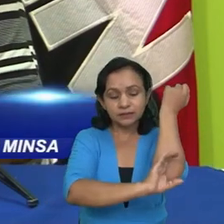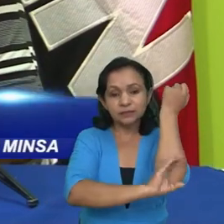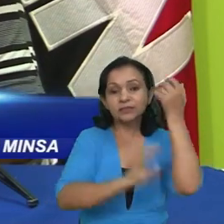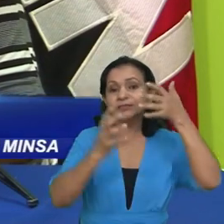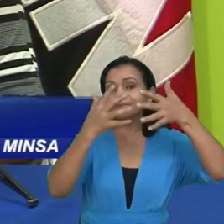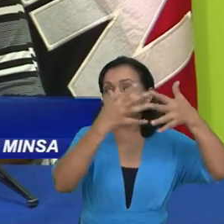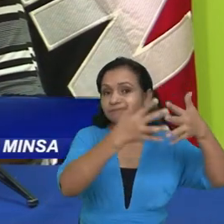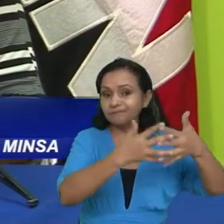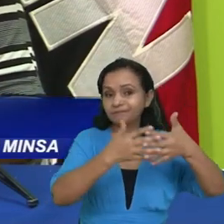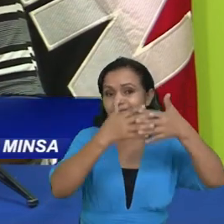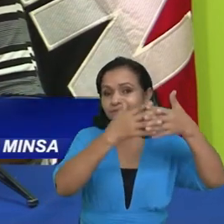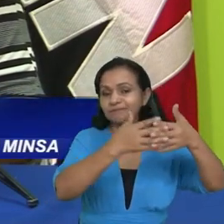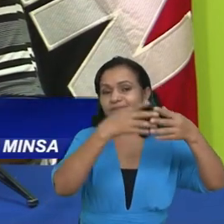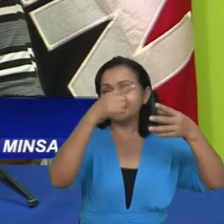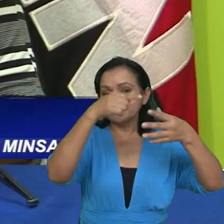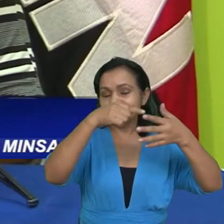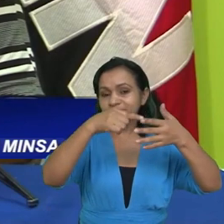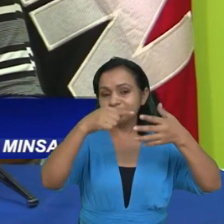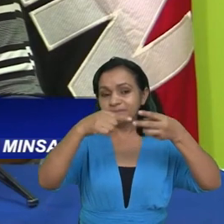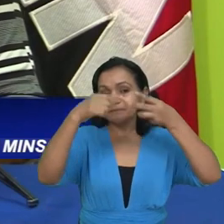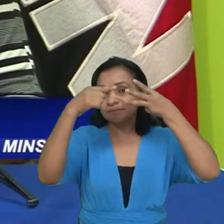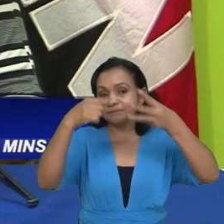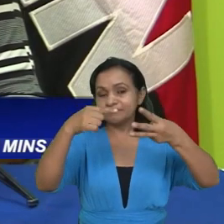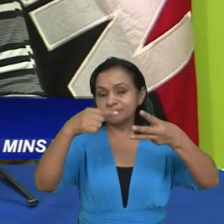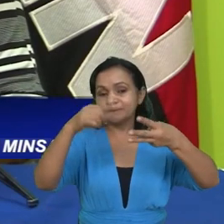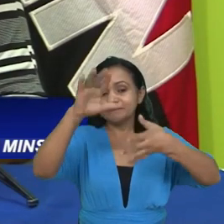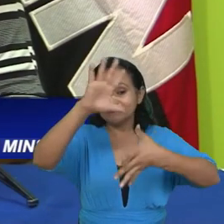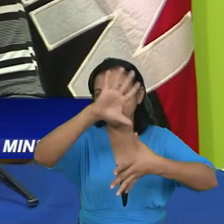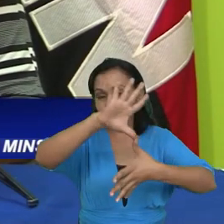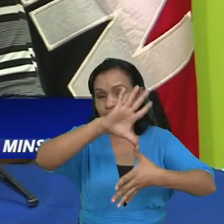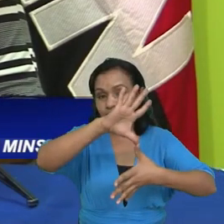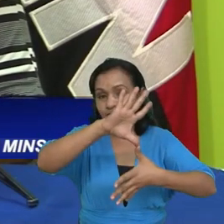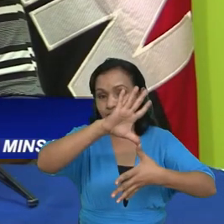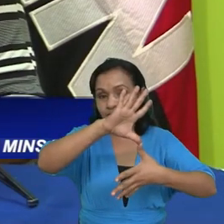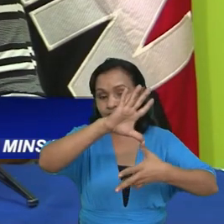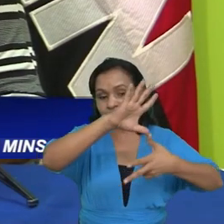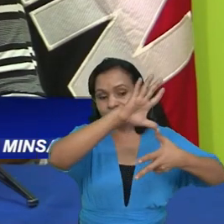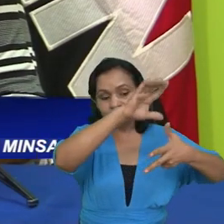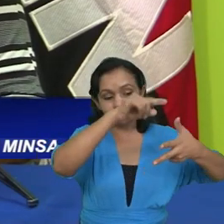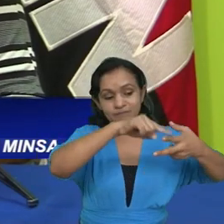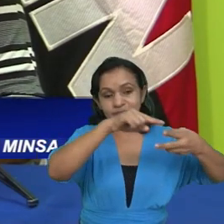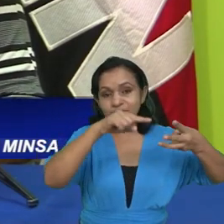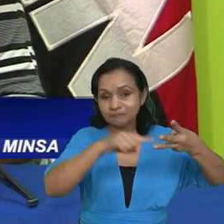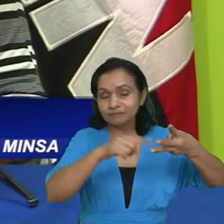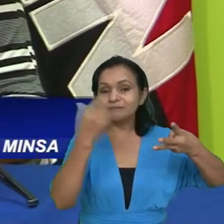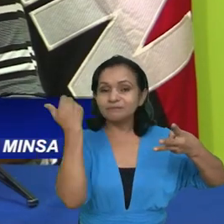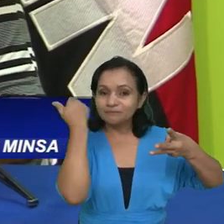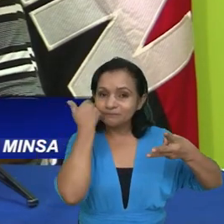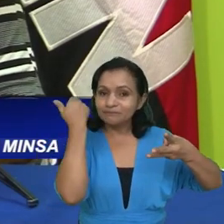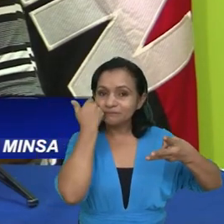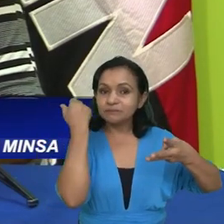se convierte en el tercer país que a nivel de las américas reporta un caso confirmado entonces nosotros estamos